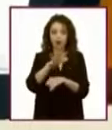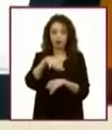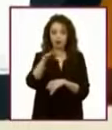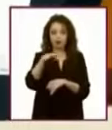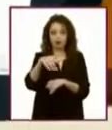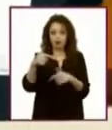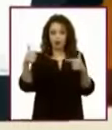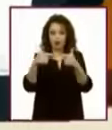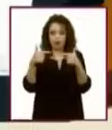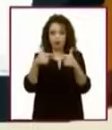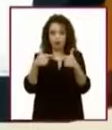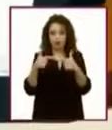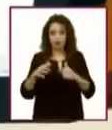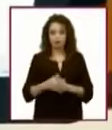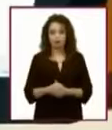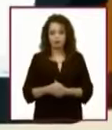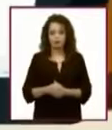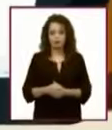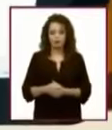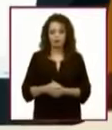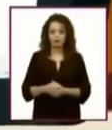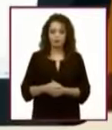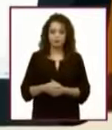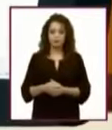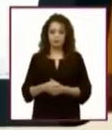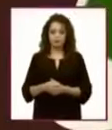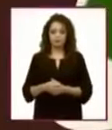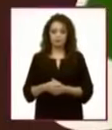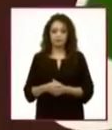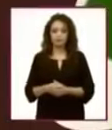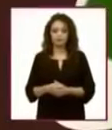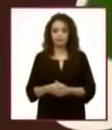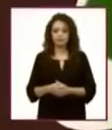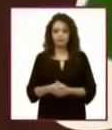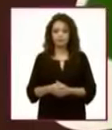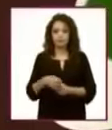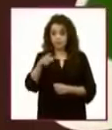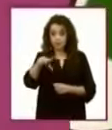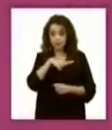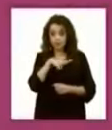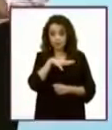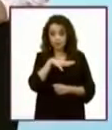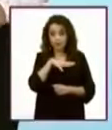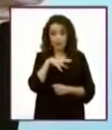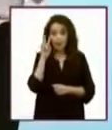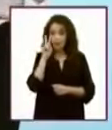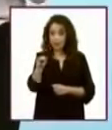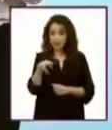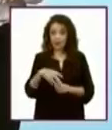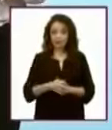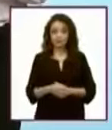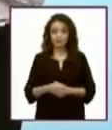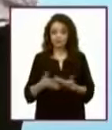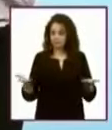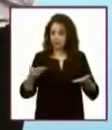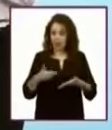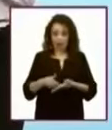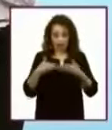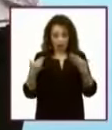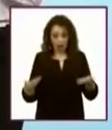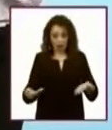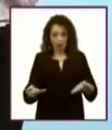Método Monte Carlo. Aquí está. Ahora tienen